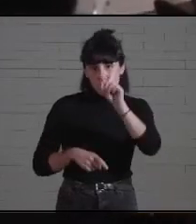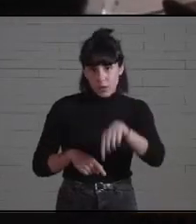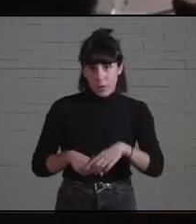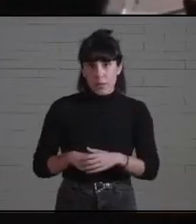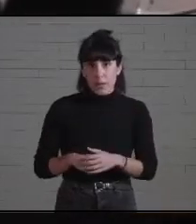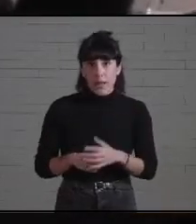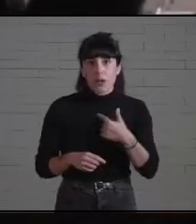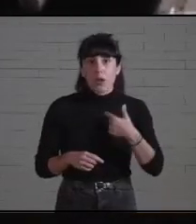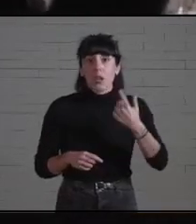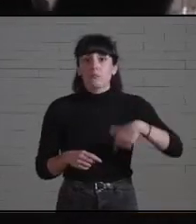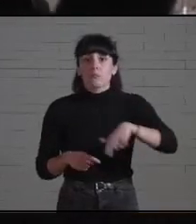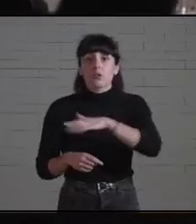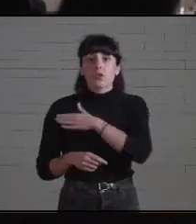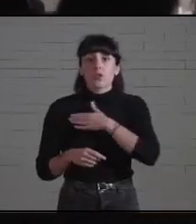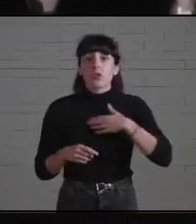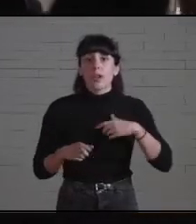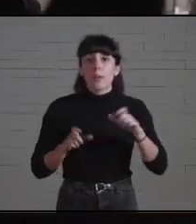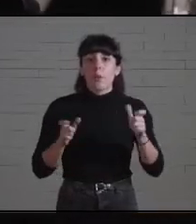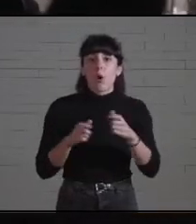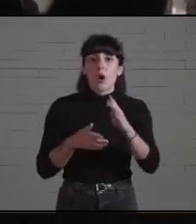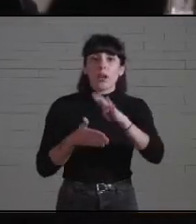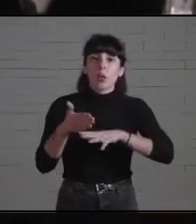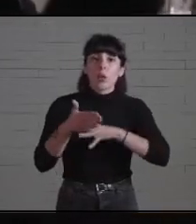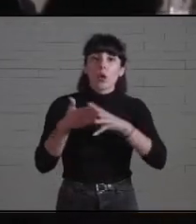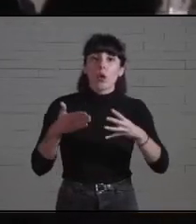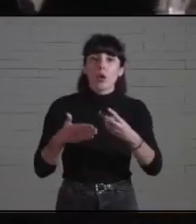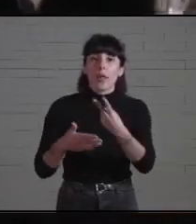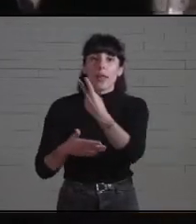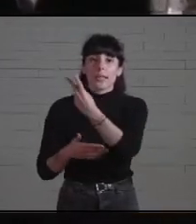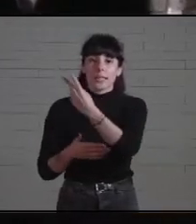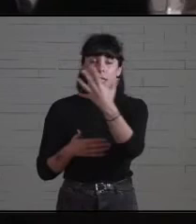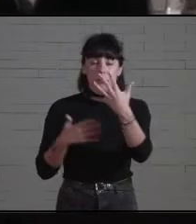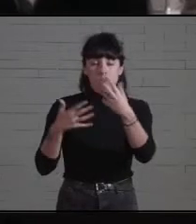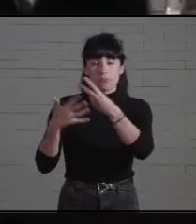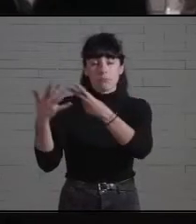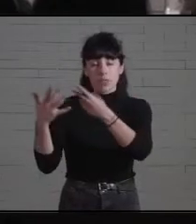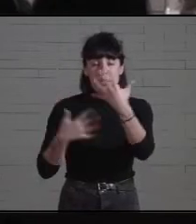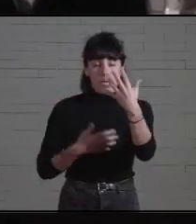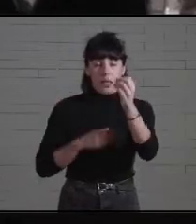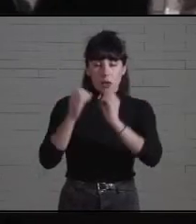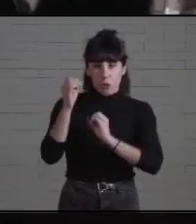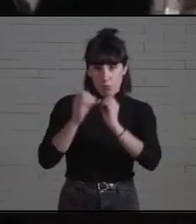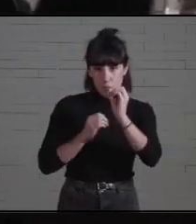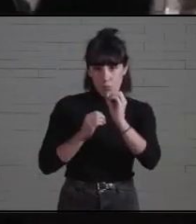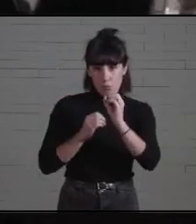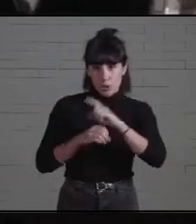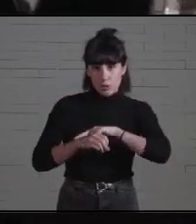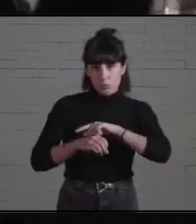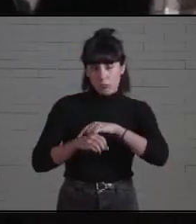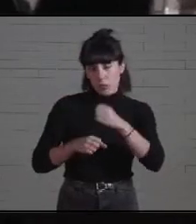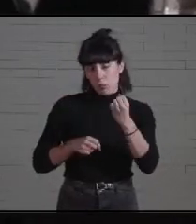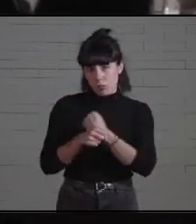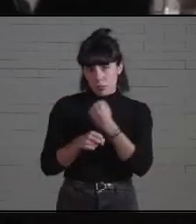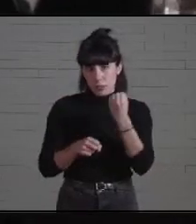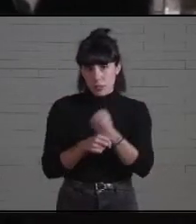pedimos limitar las nuevas reducciones de jornada al 75% de la jornada anterior.